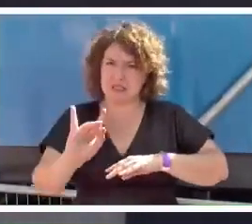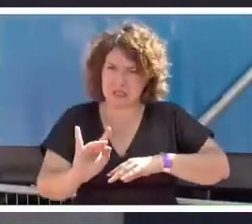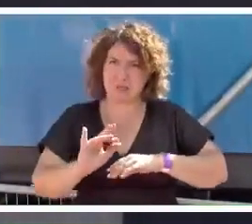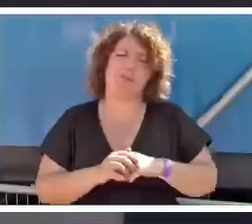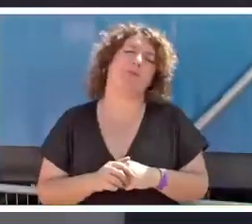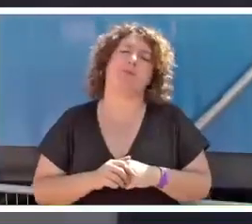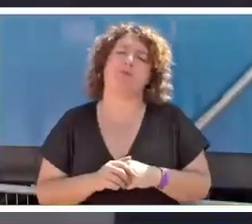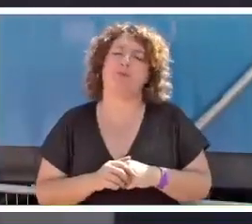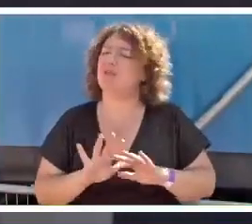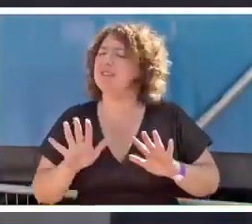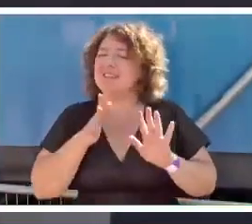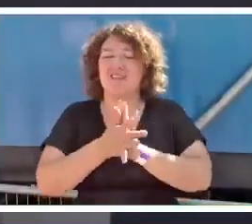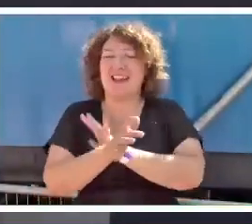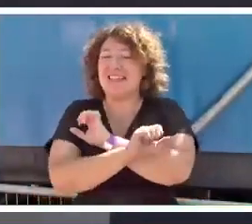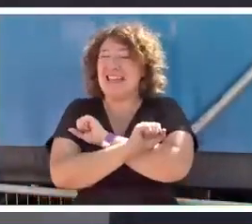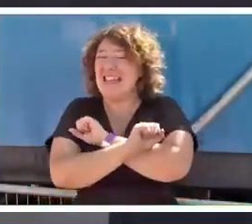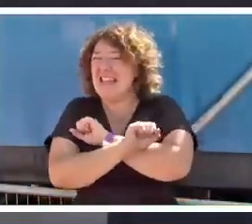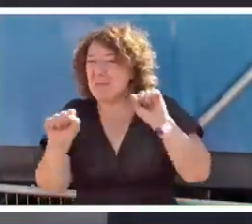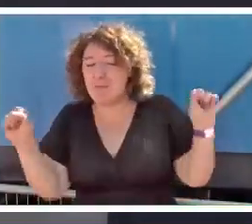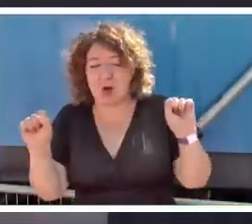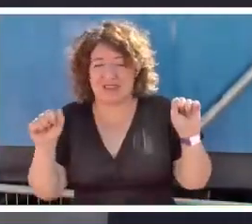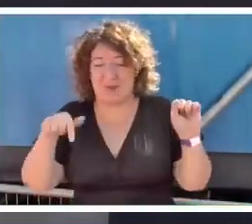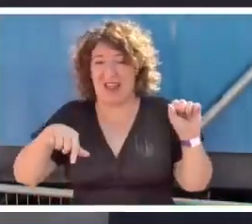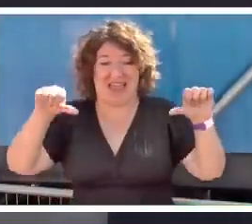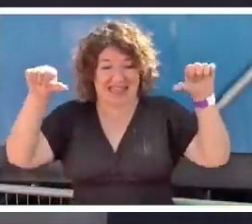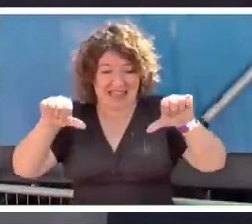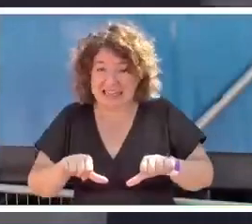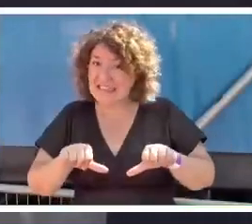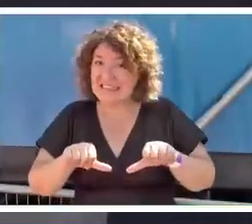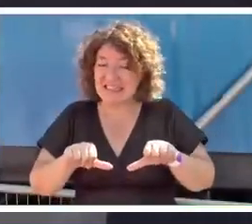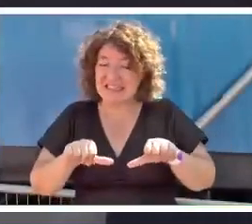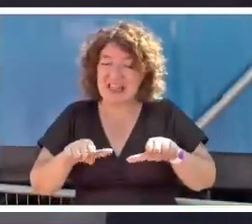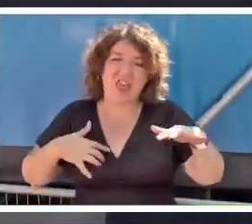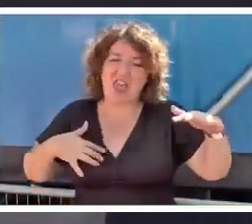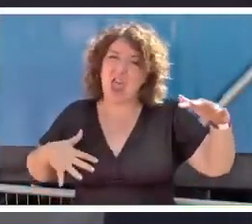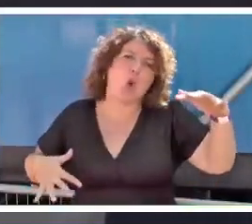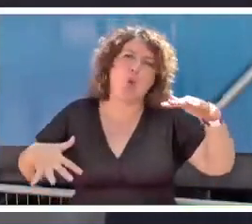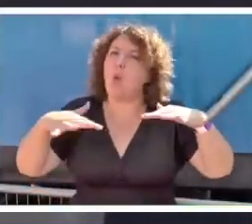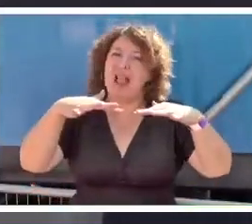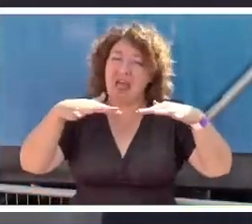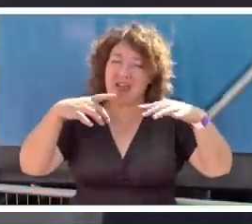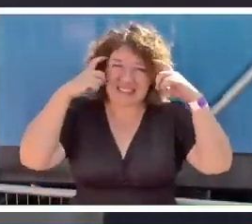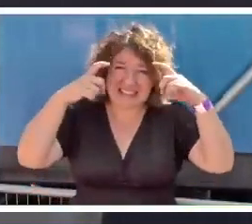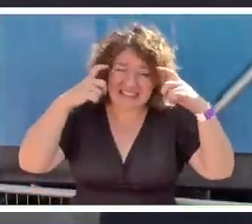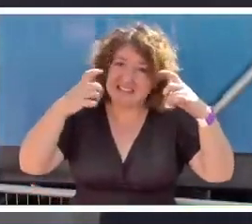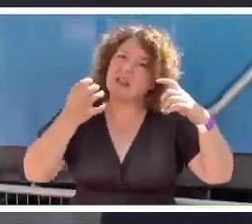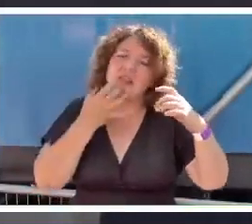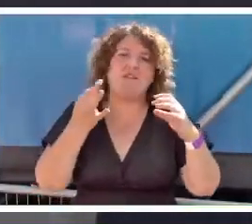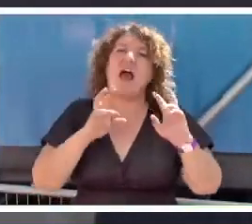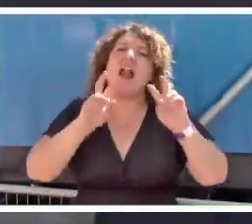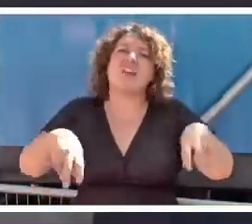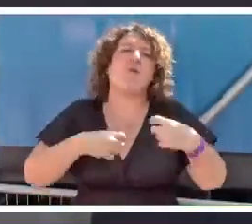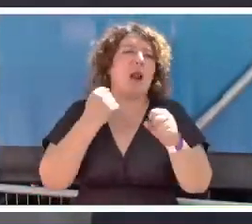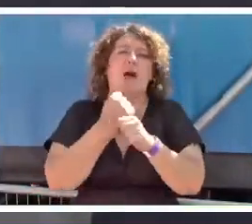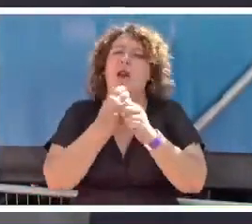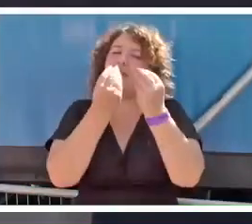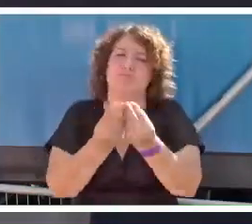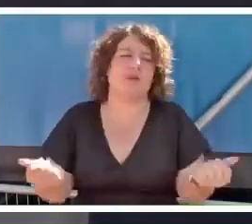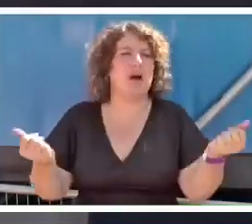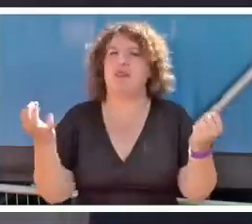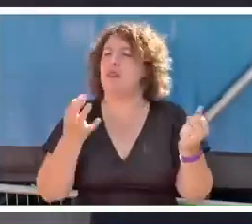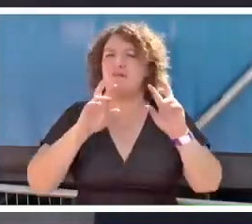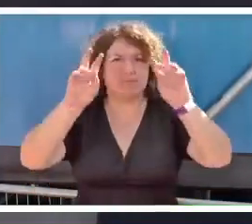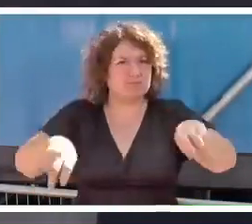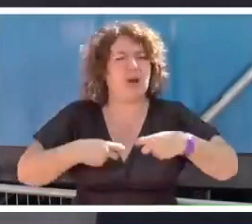Es imposible salir de esta crisis con más igualdad si no derogamos la reforma laboral.